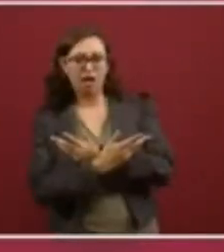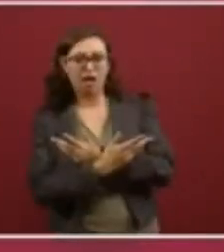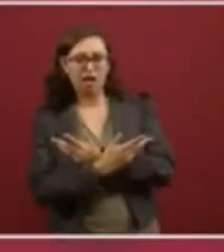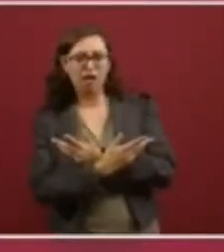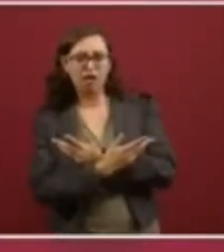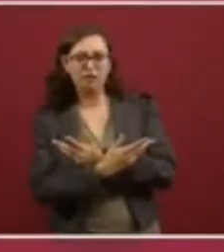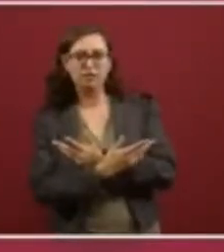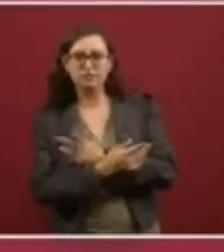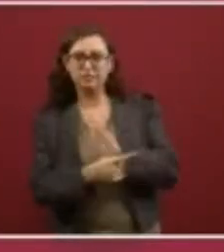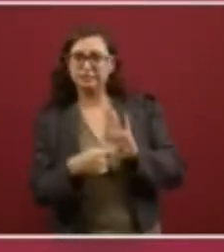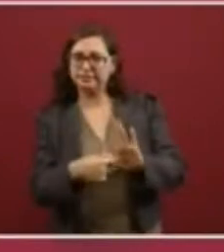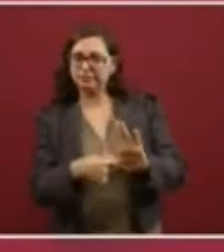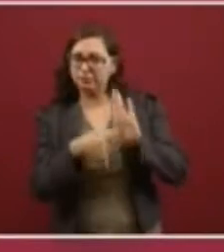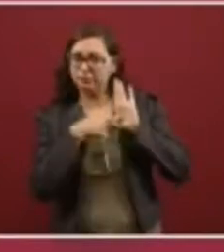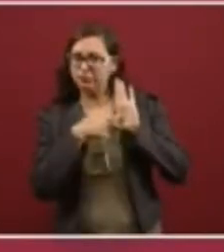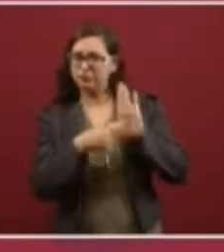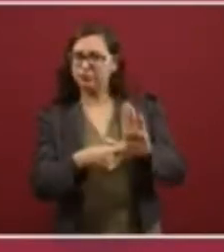subrayar,